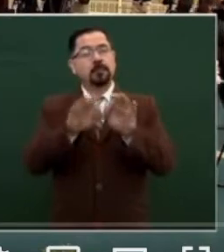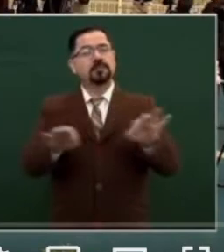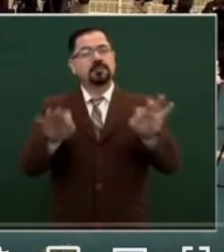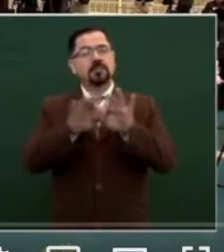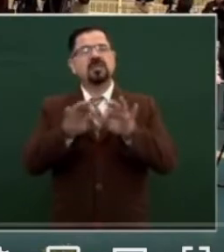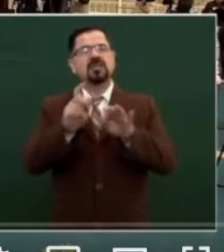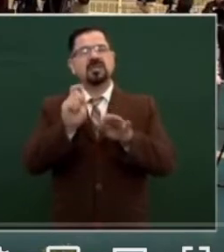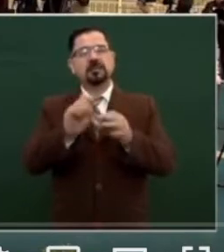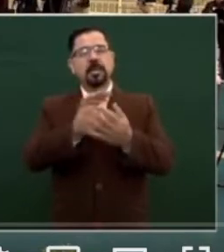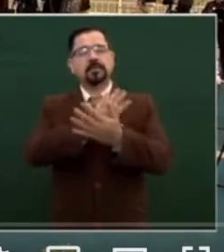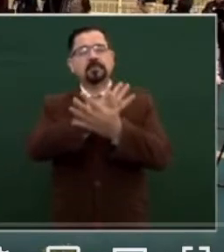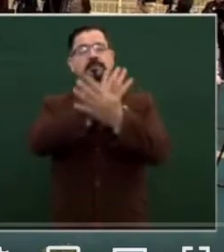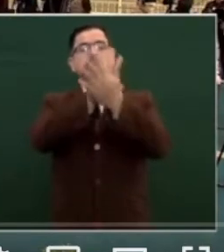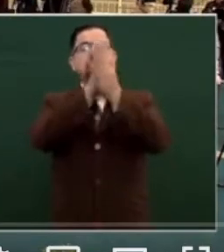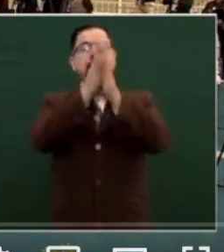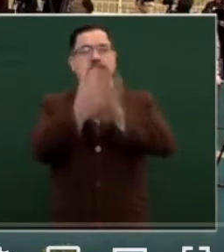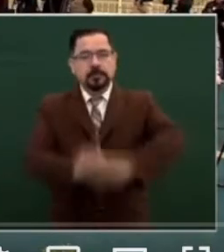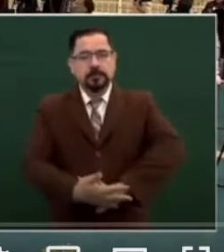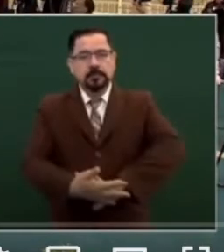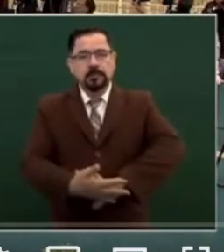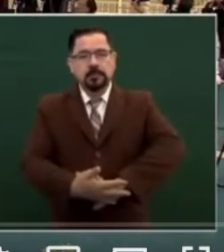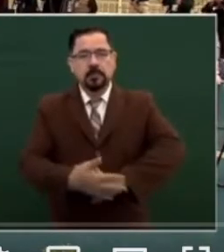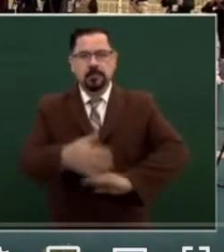eso no es un asunto personal